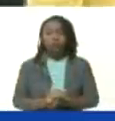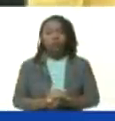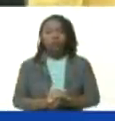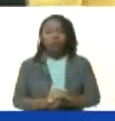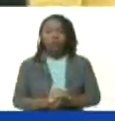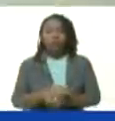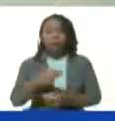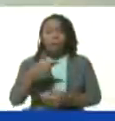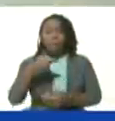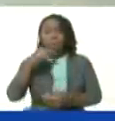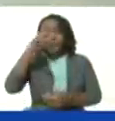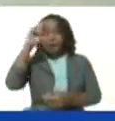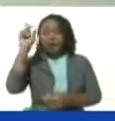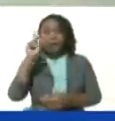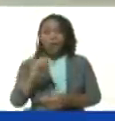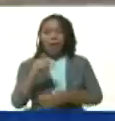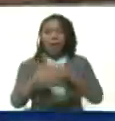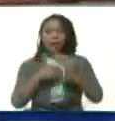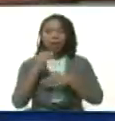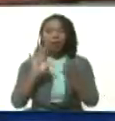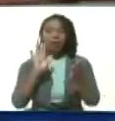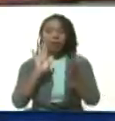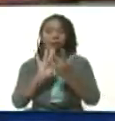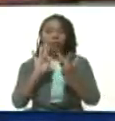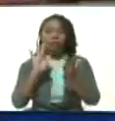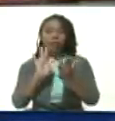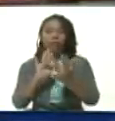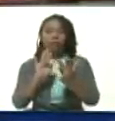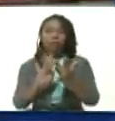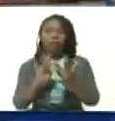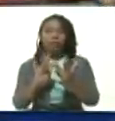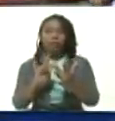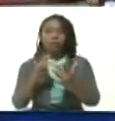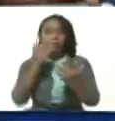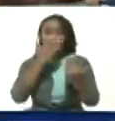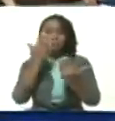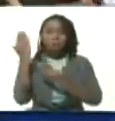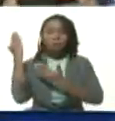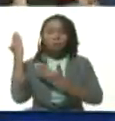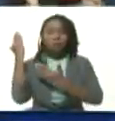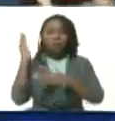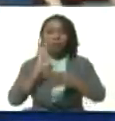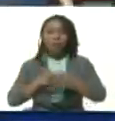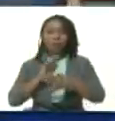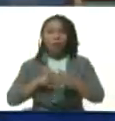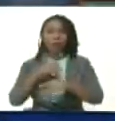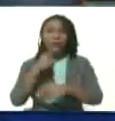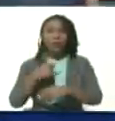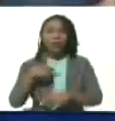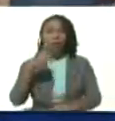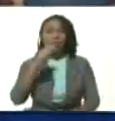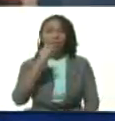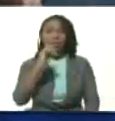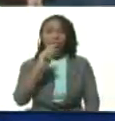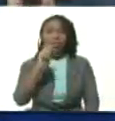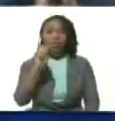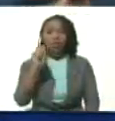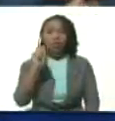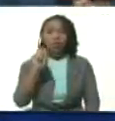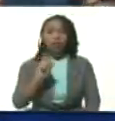también. Bueno, vamos a hacer un pase. Fíjense ustedes en el motor farmacéutico, lo que nos decía Tito, lo que nos